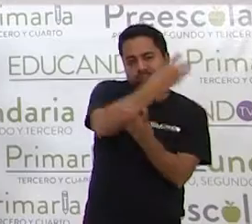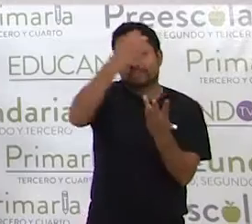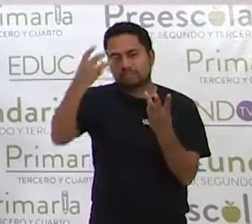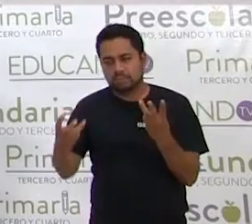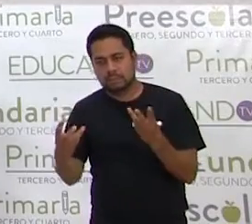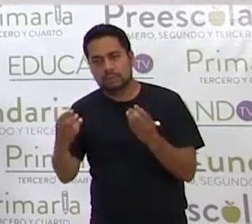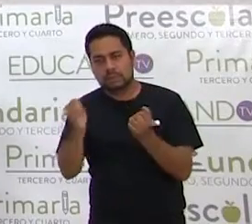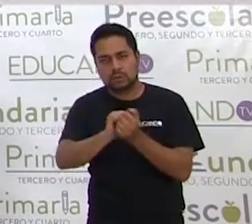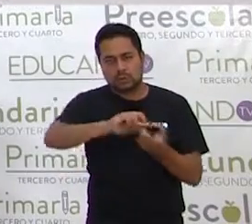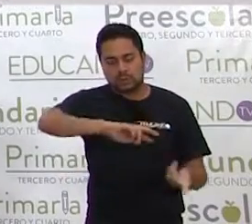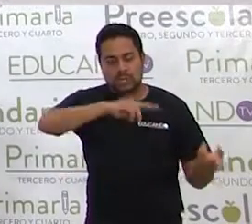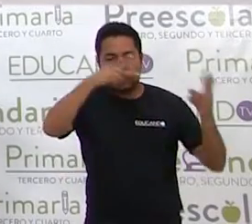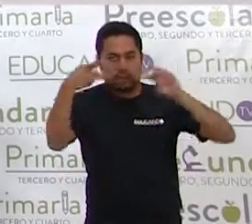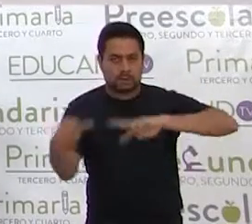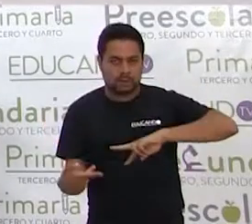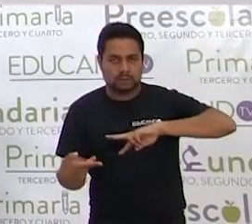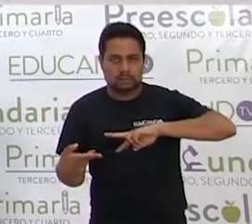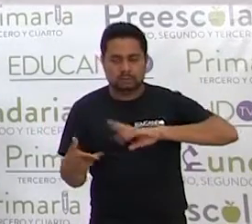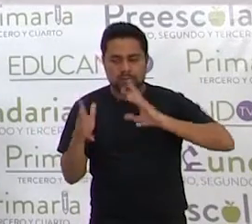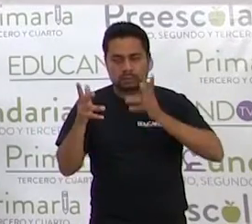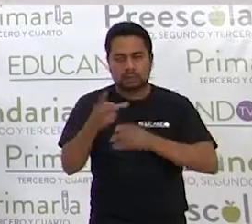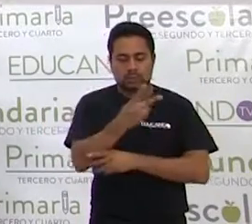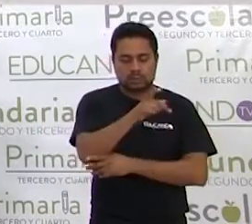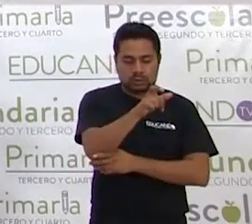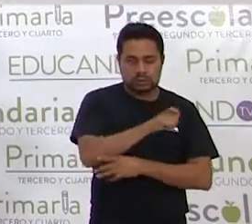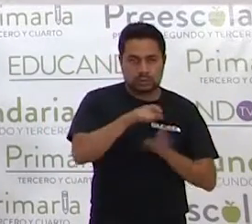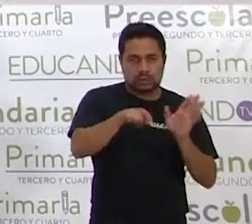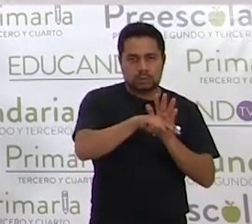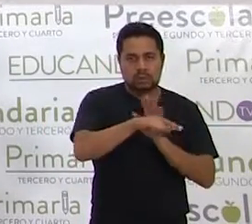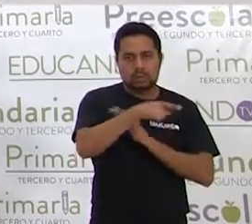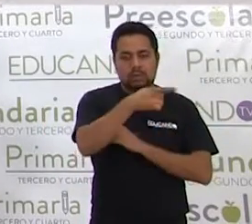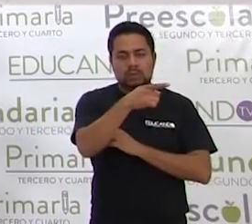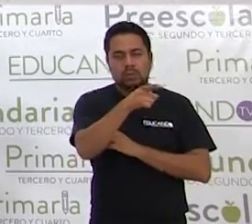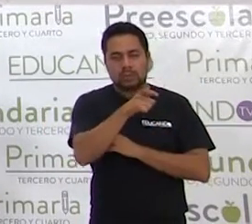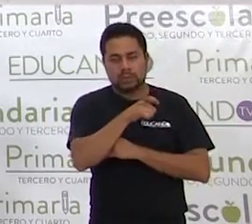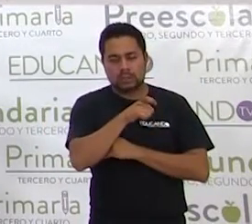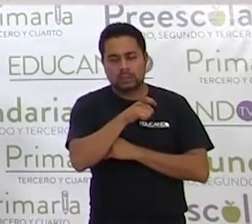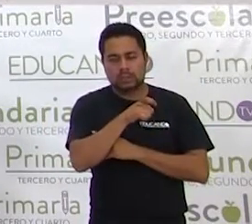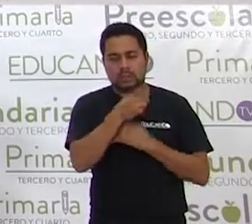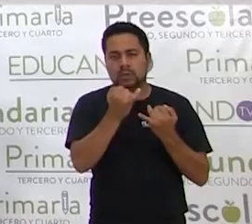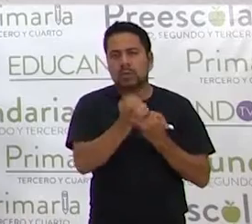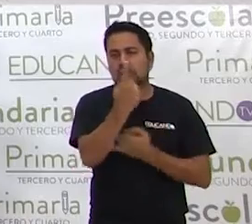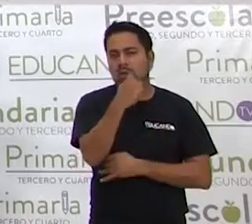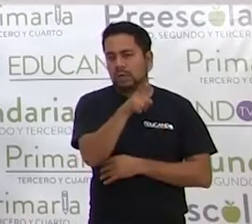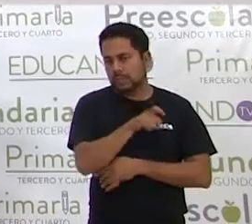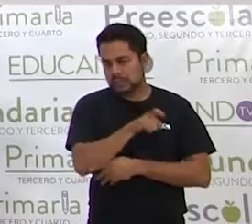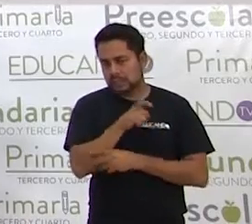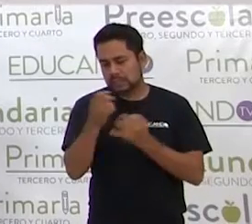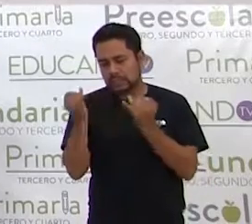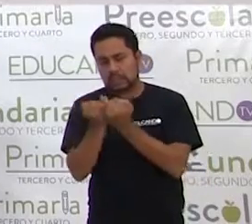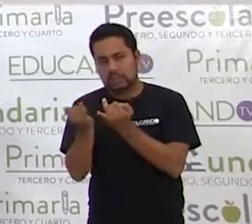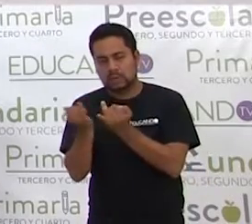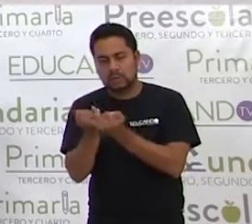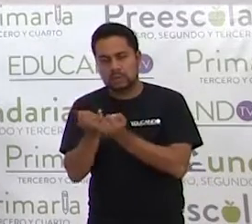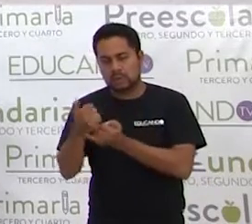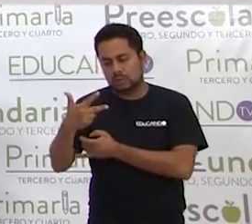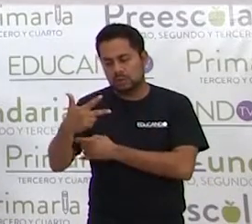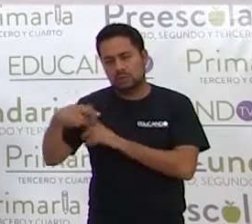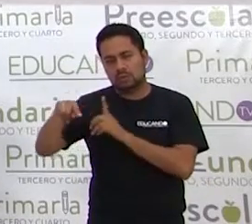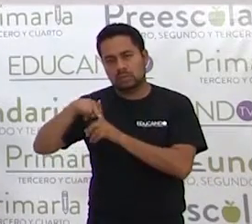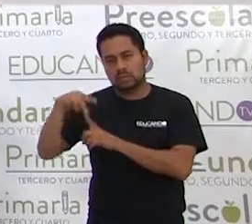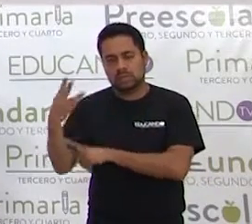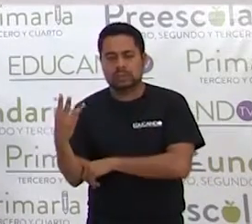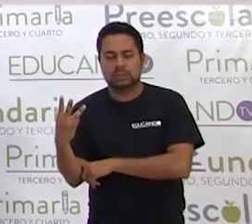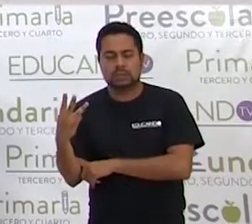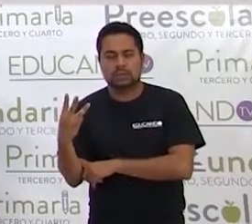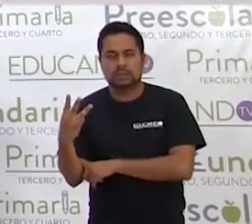su inversa y queda 2x menos x es una equis igual a 83